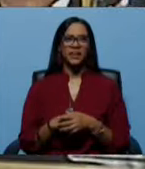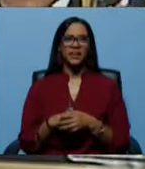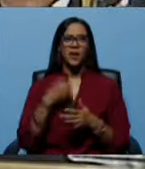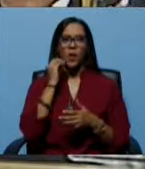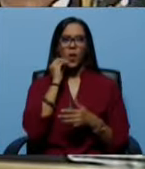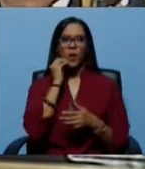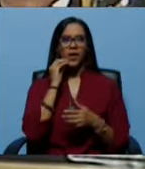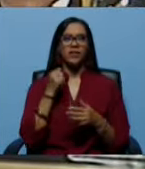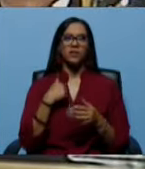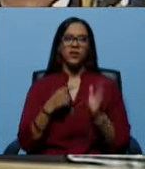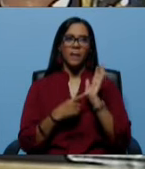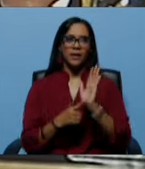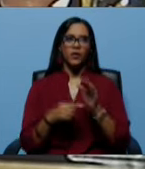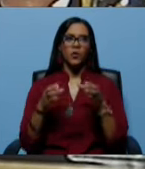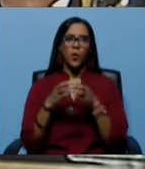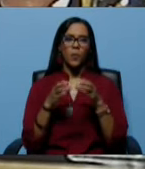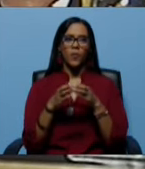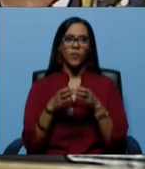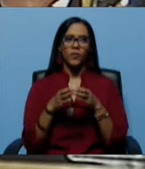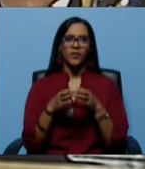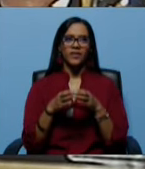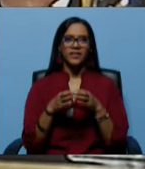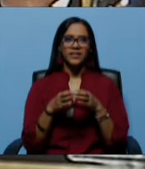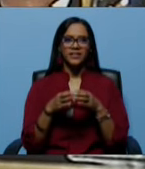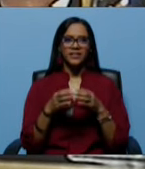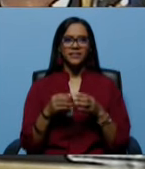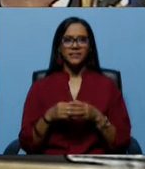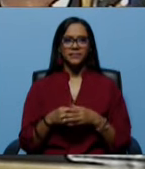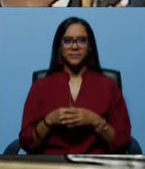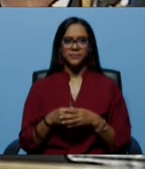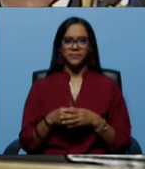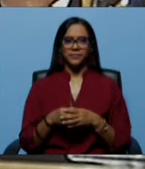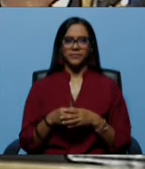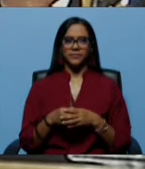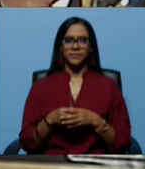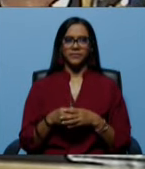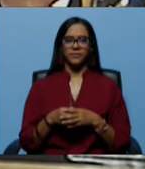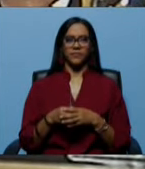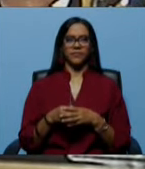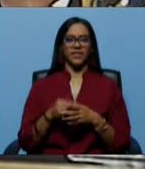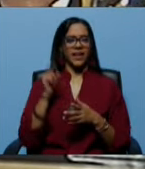Jóvenes, mire, yo le voy a presentar a un grupo de compañeros de esos...